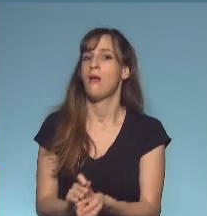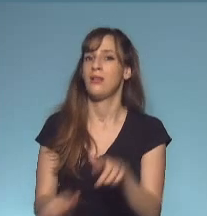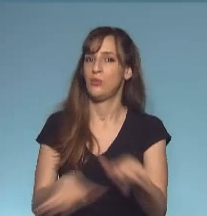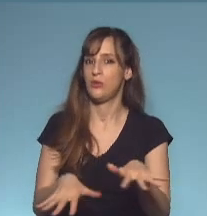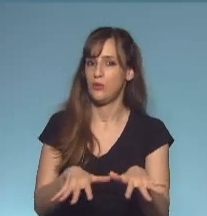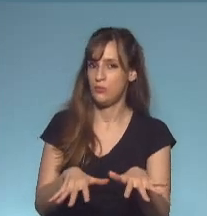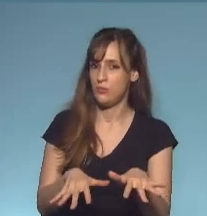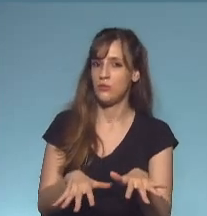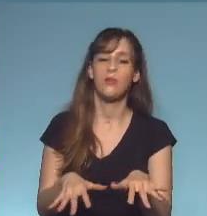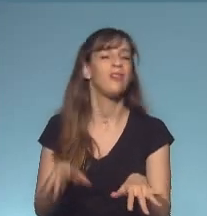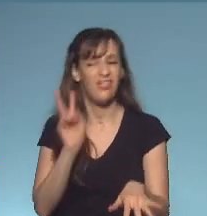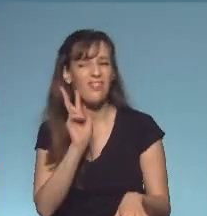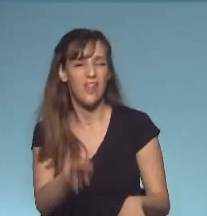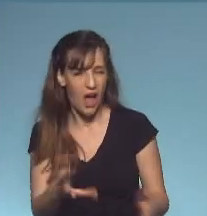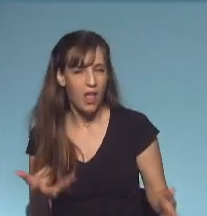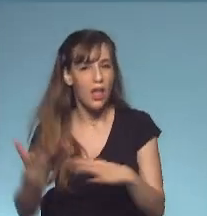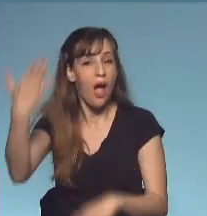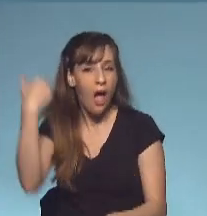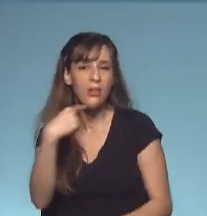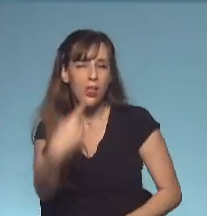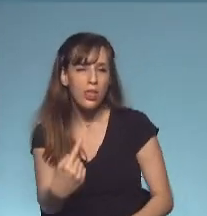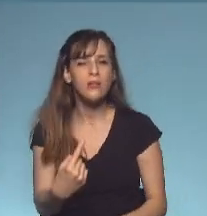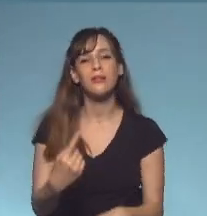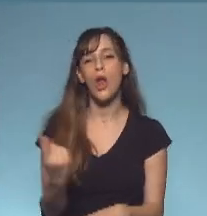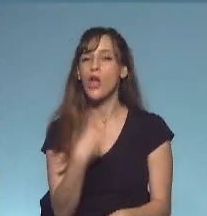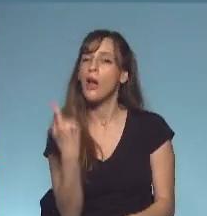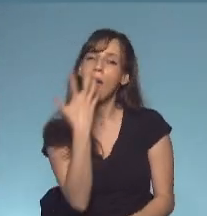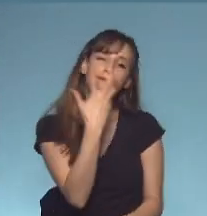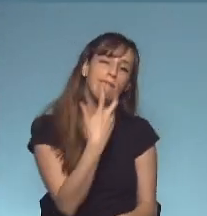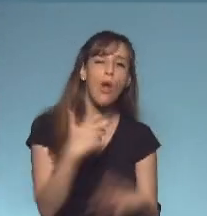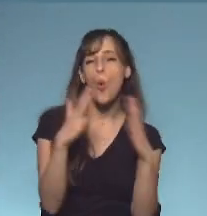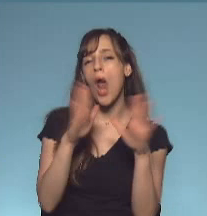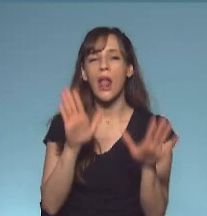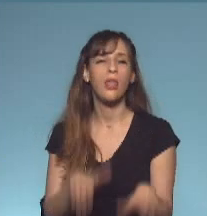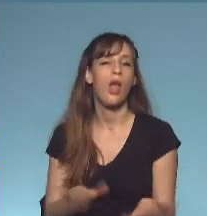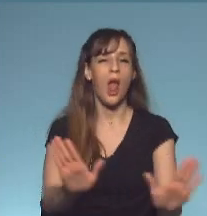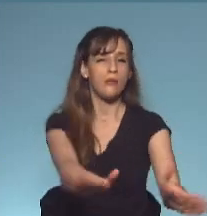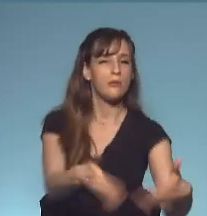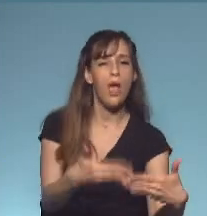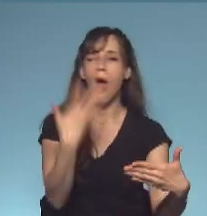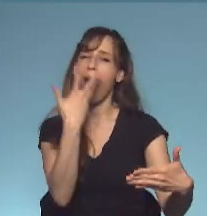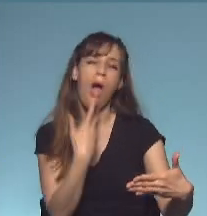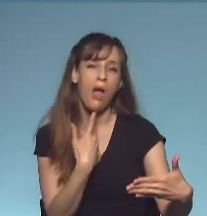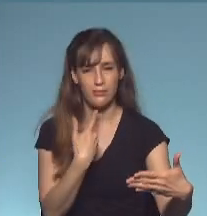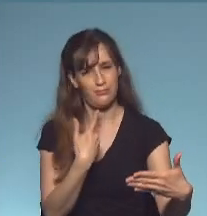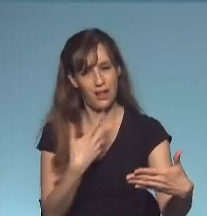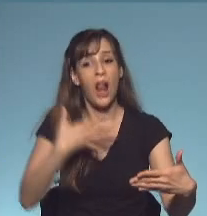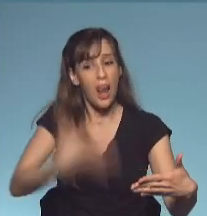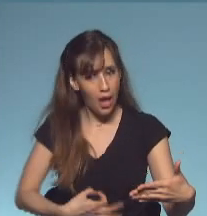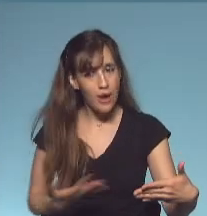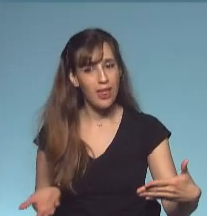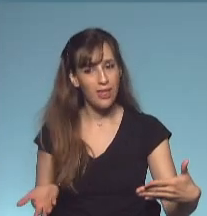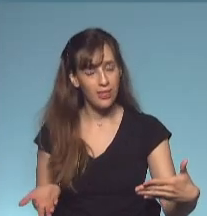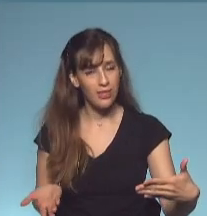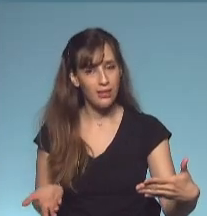Fíjense, habían dicho que nos enamoramos de la cuarentena, de los cierres, de las restricciones, pero la verdad es que a